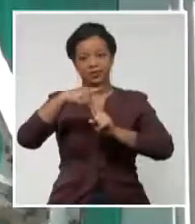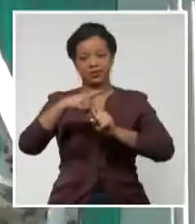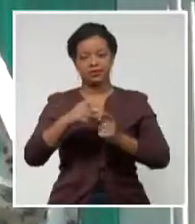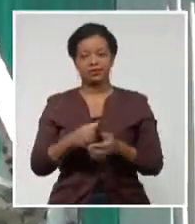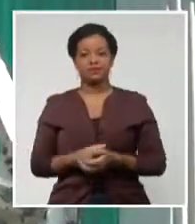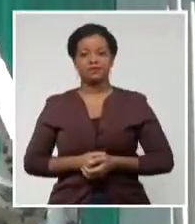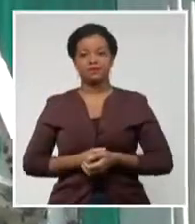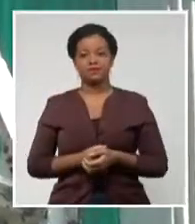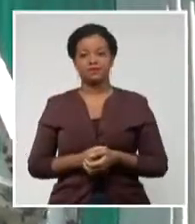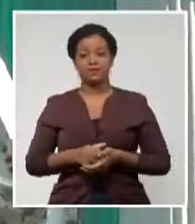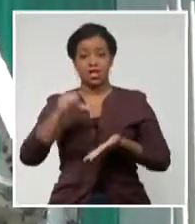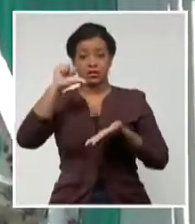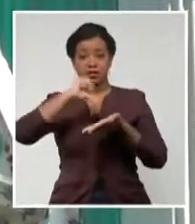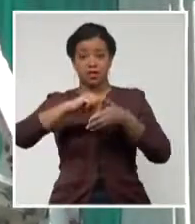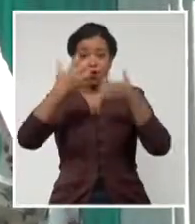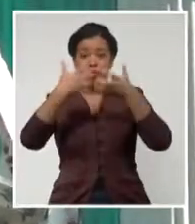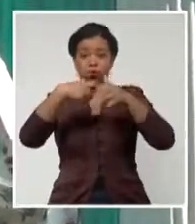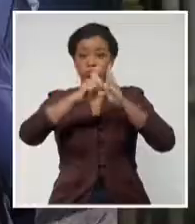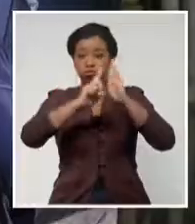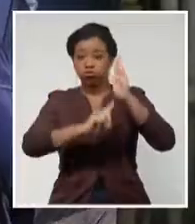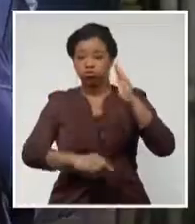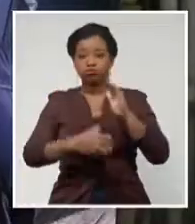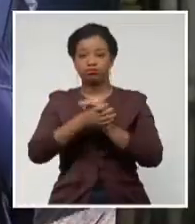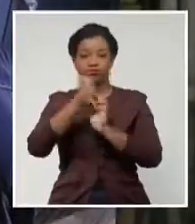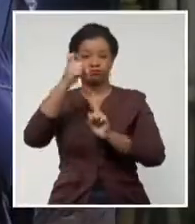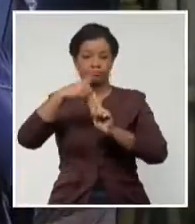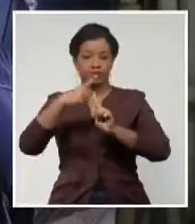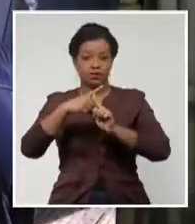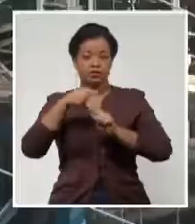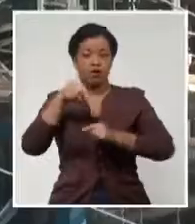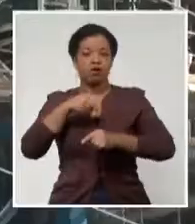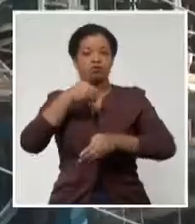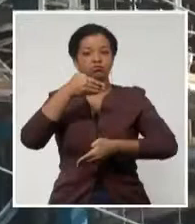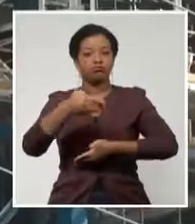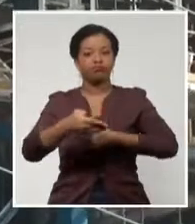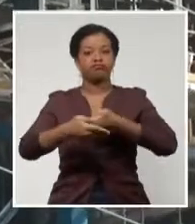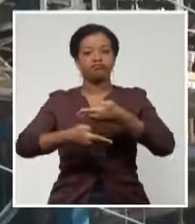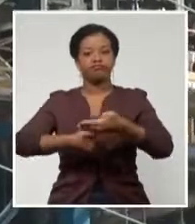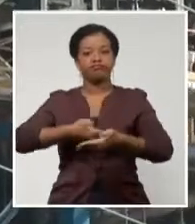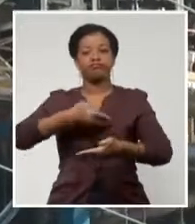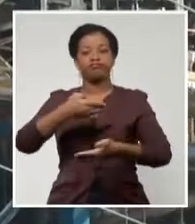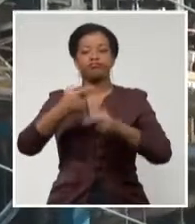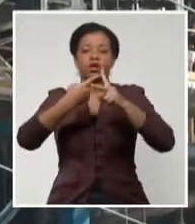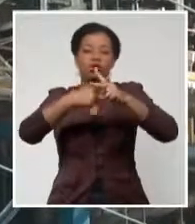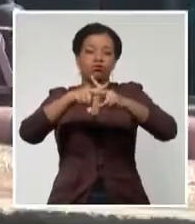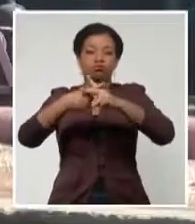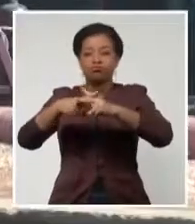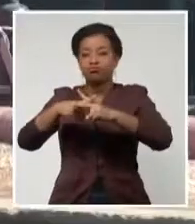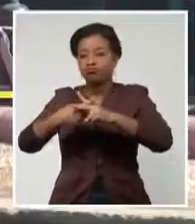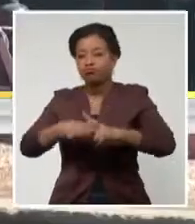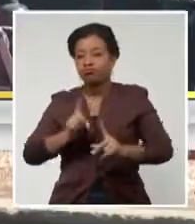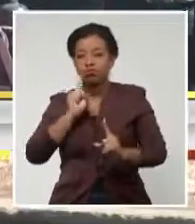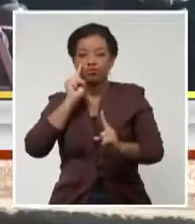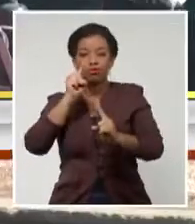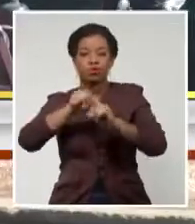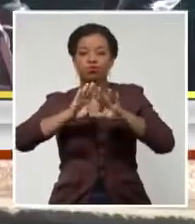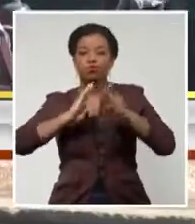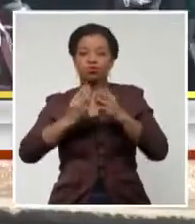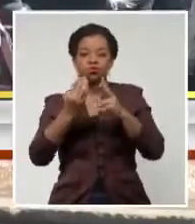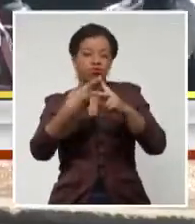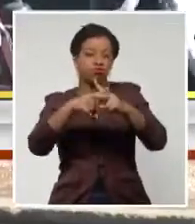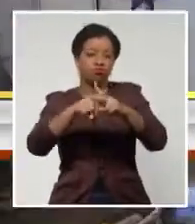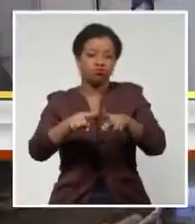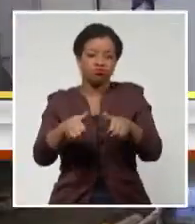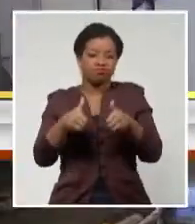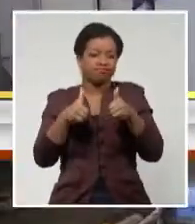La central termoeléctrica Antonio Guiteras de Matanzas está sujeta a un proceso de mantenimiento con el propósito de restablecer la generación de